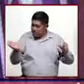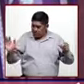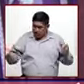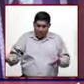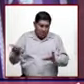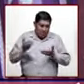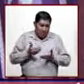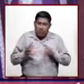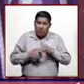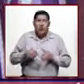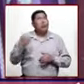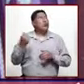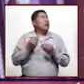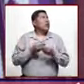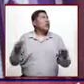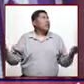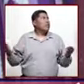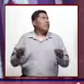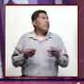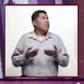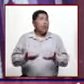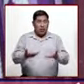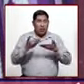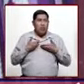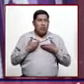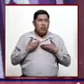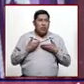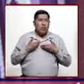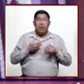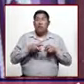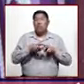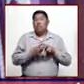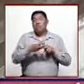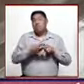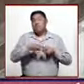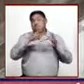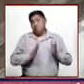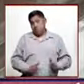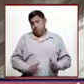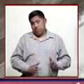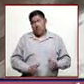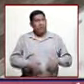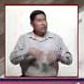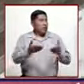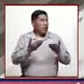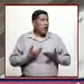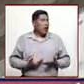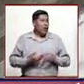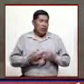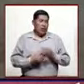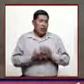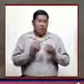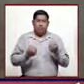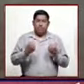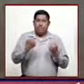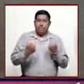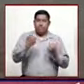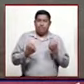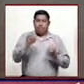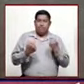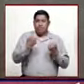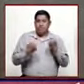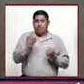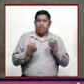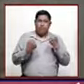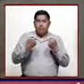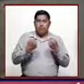nos traen. Y otro material también que nos proveen son los mecánicos. Los mecánicos también nos traen pistones, donde dice ese es